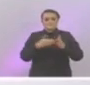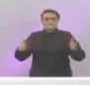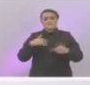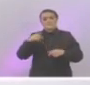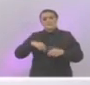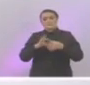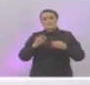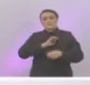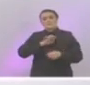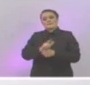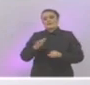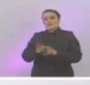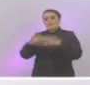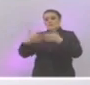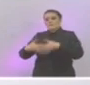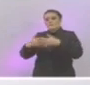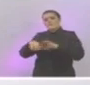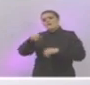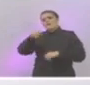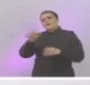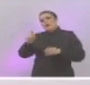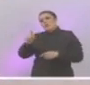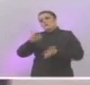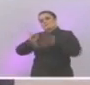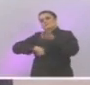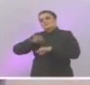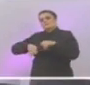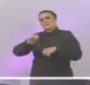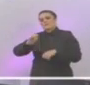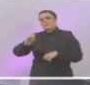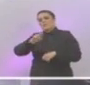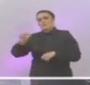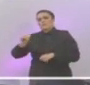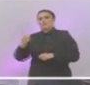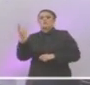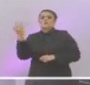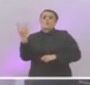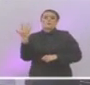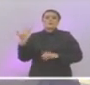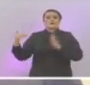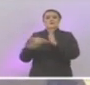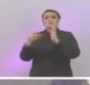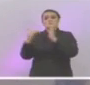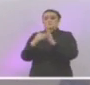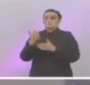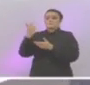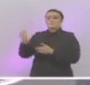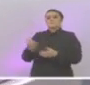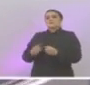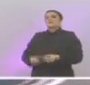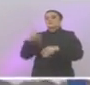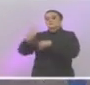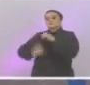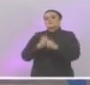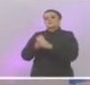mención especial merece la planta El Morro, que con una inversión superior a los 450 millones de pesos entró en operación este